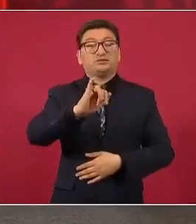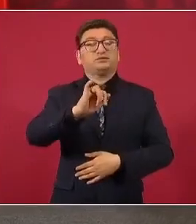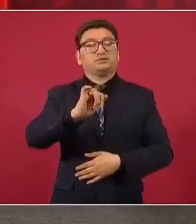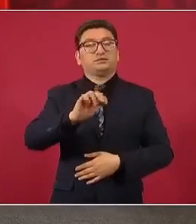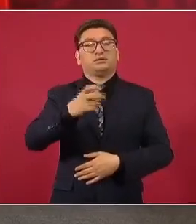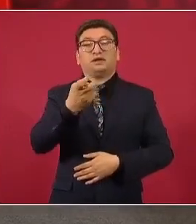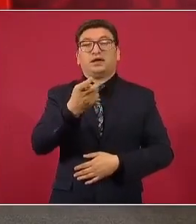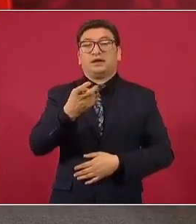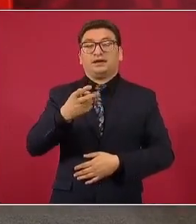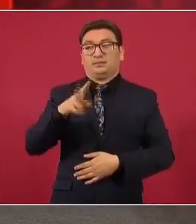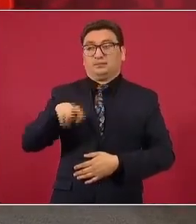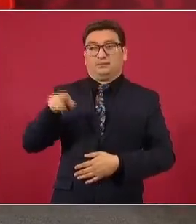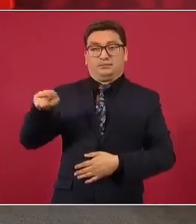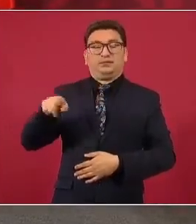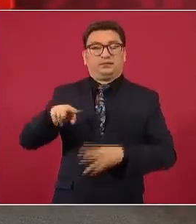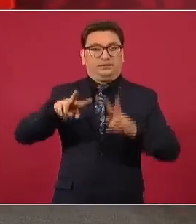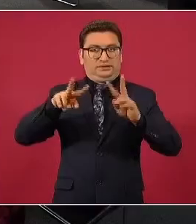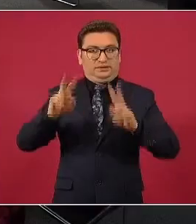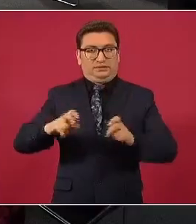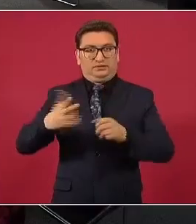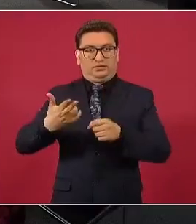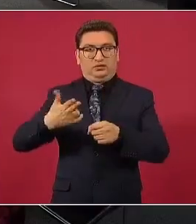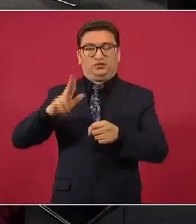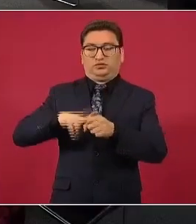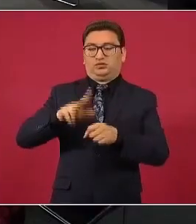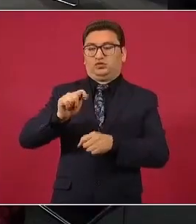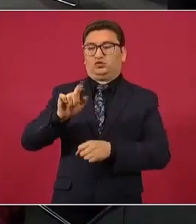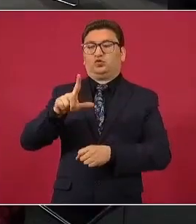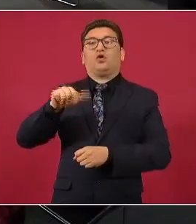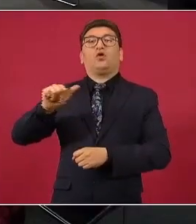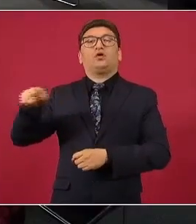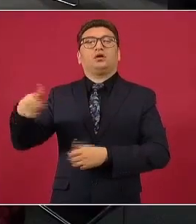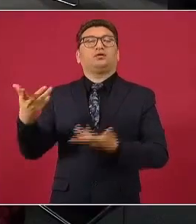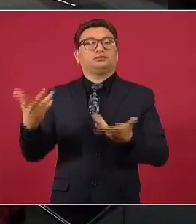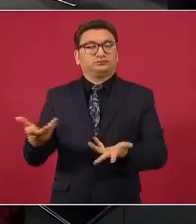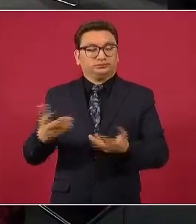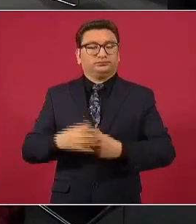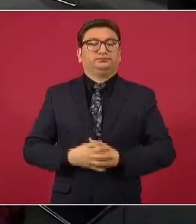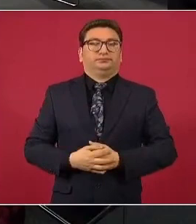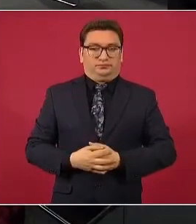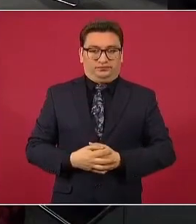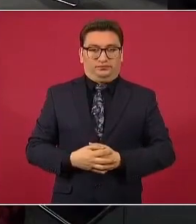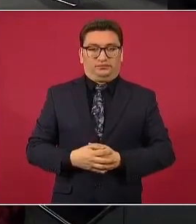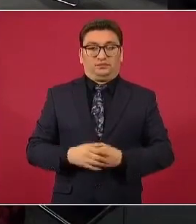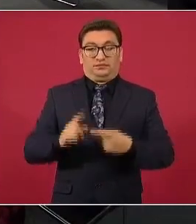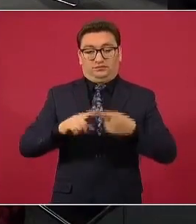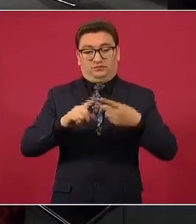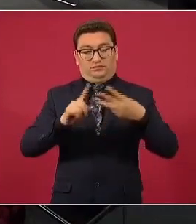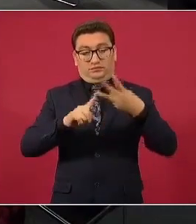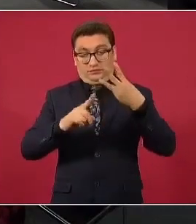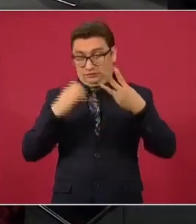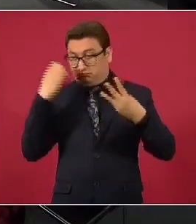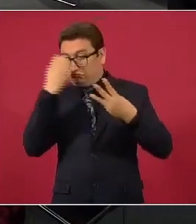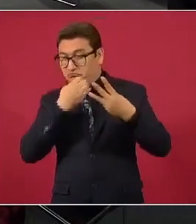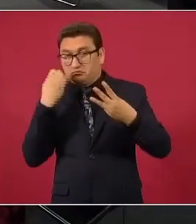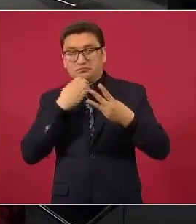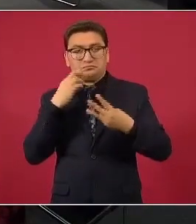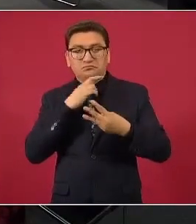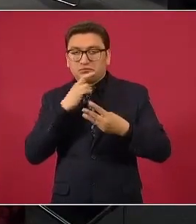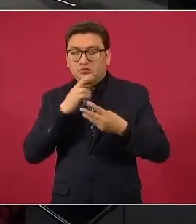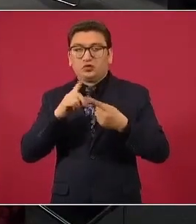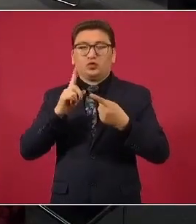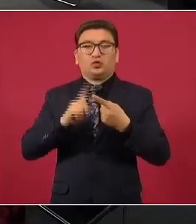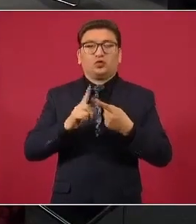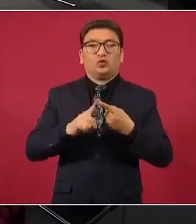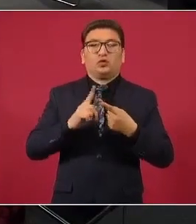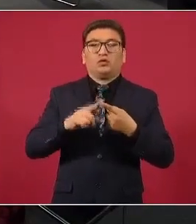sobre el tema del hospital de Tula se hicieron 3 diagnósticos muy rápido. En uno participó